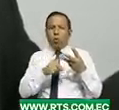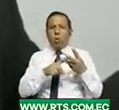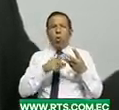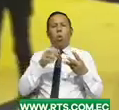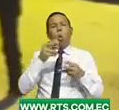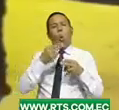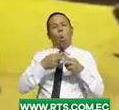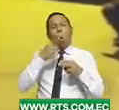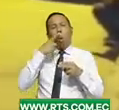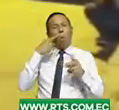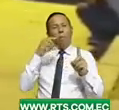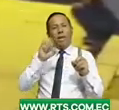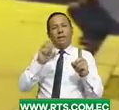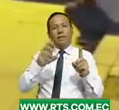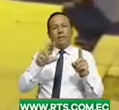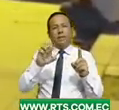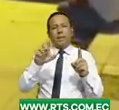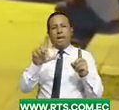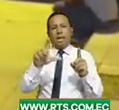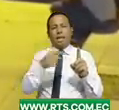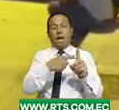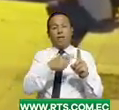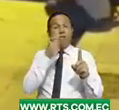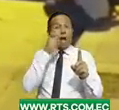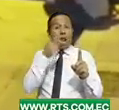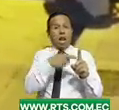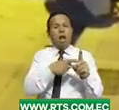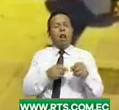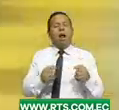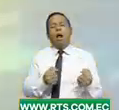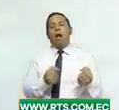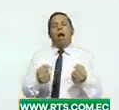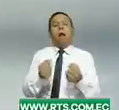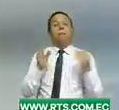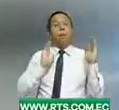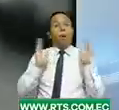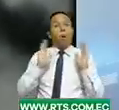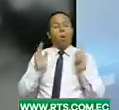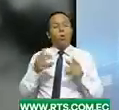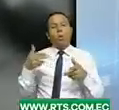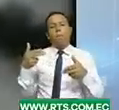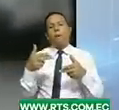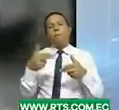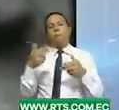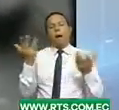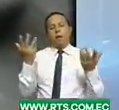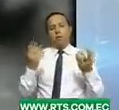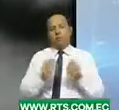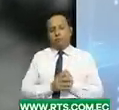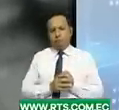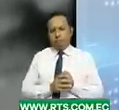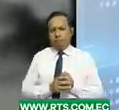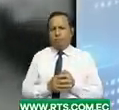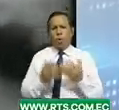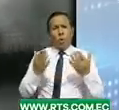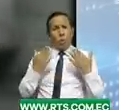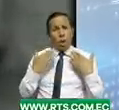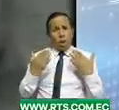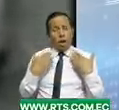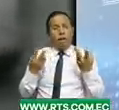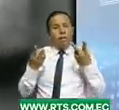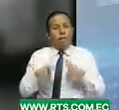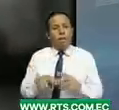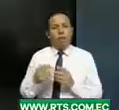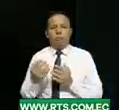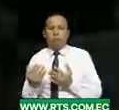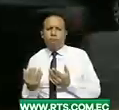al garaje de su casa, en Babahoyo. En Guayaquil, los sicarios esperaban al fiscal Edgar Escobar